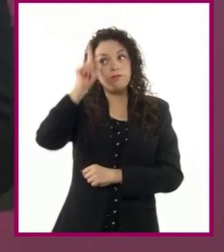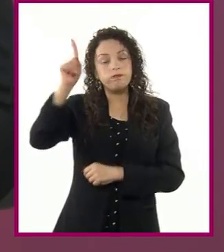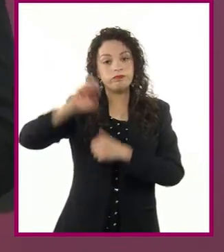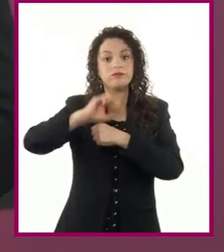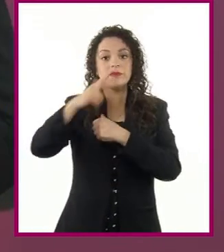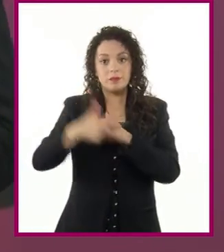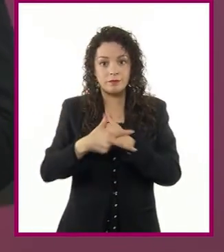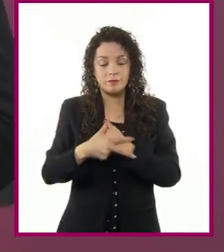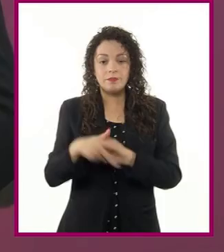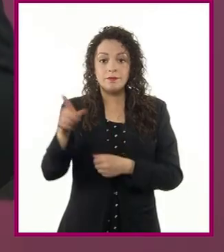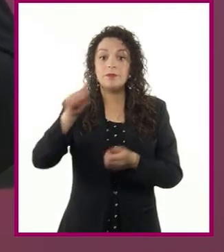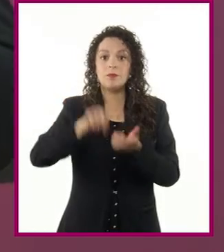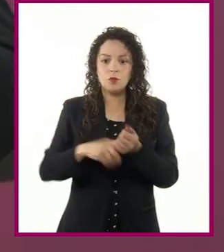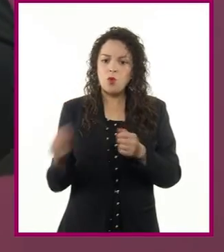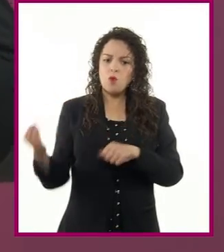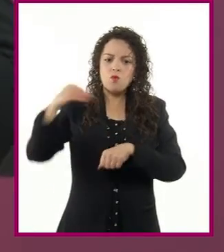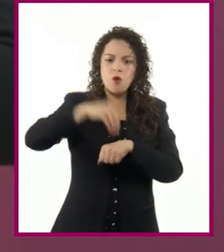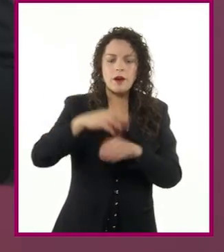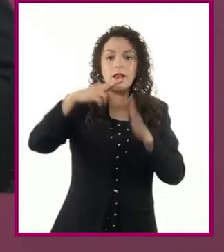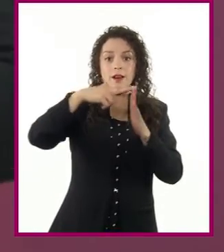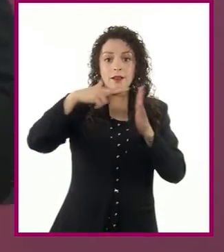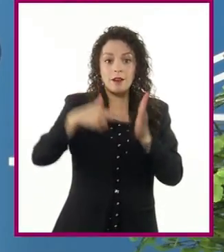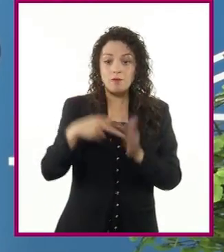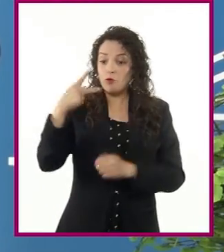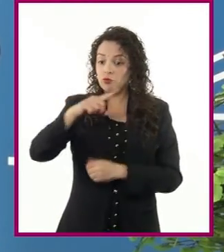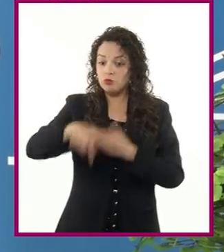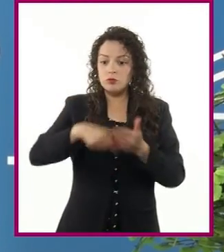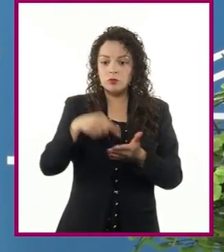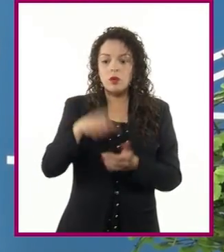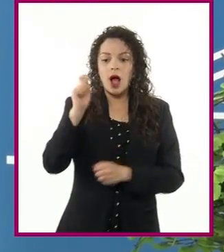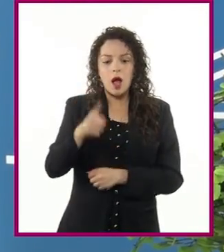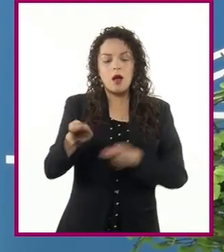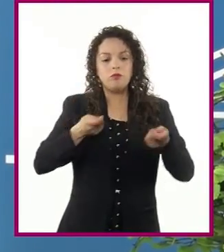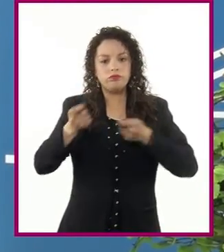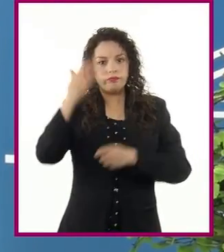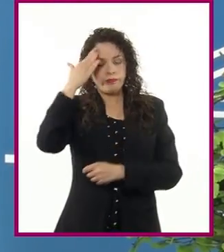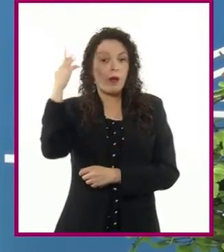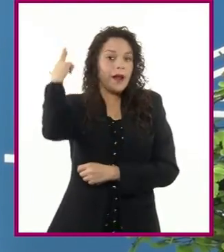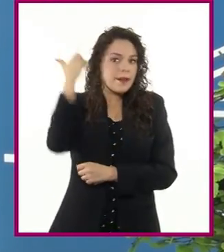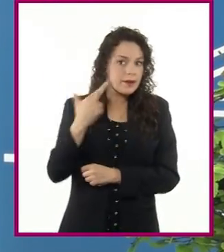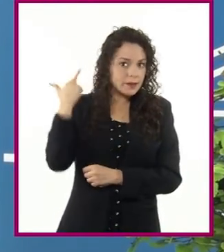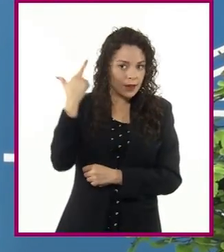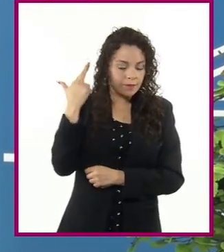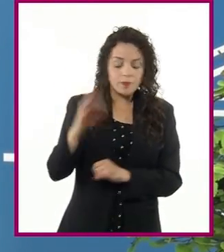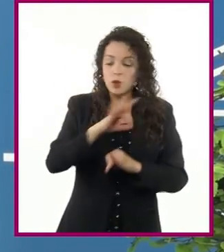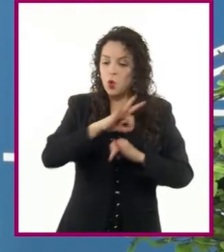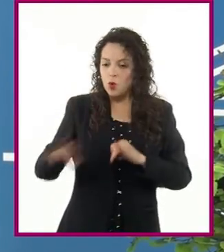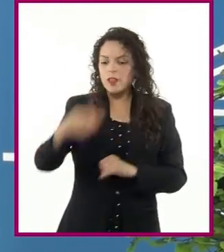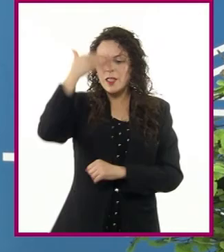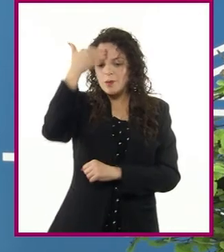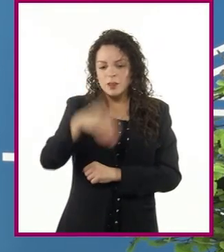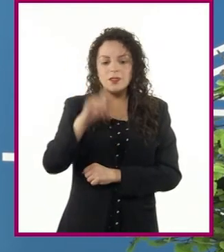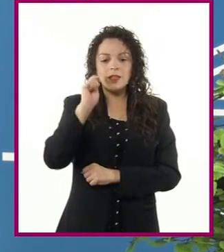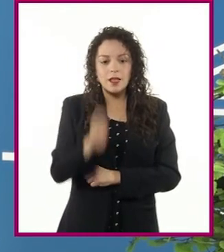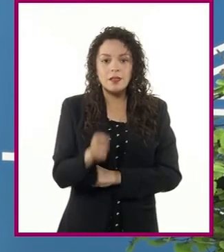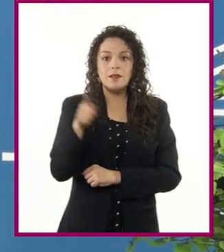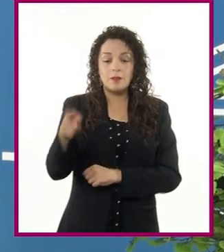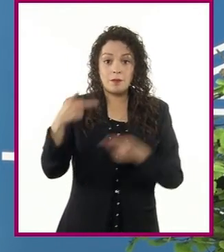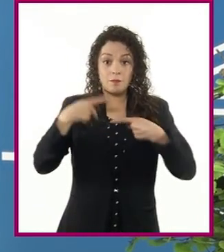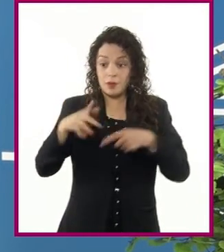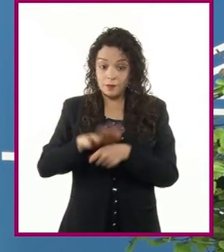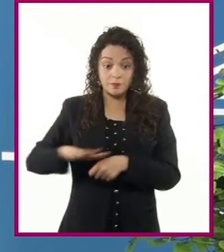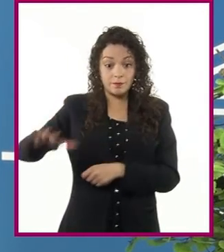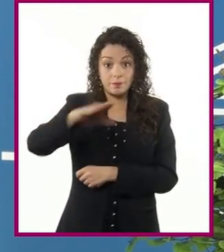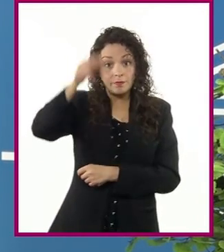quienes introdujeron reformas dentro de sus reinos. Finalmente, pudimos conocer cómo el despotismo ilustrado llegó